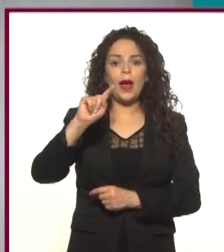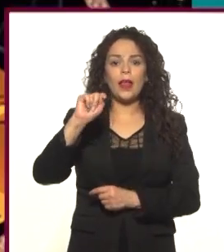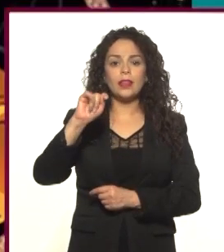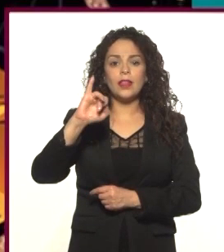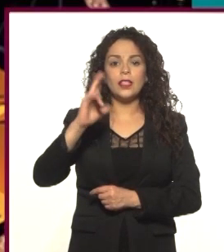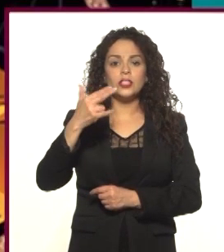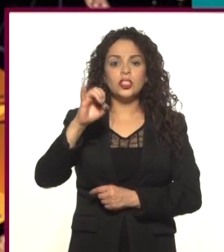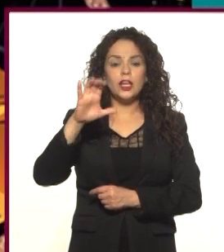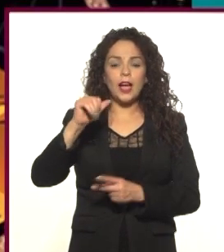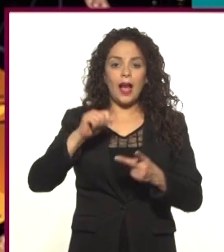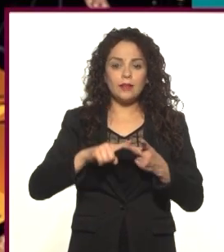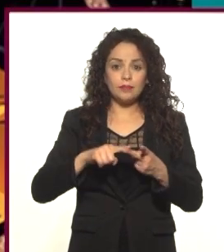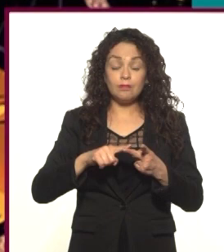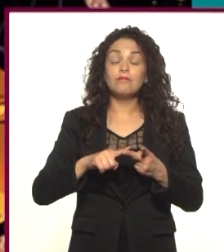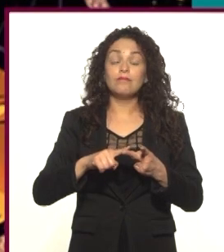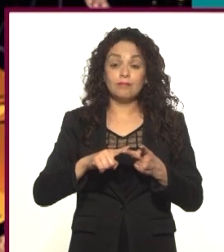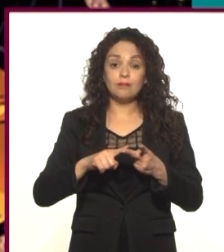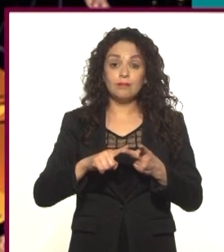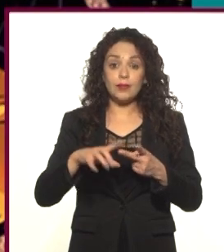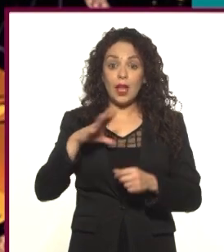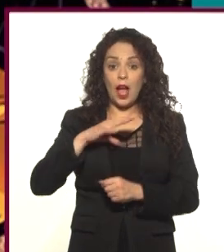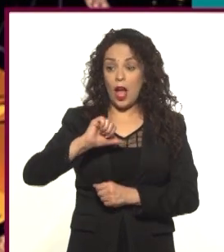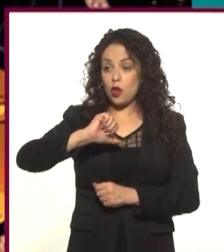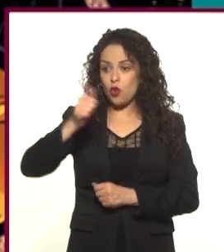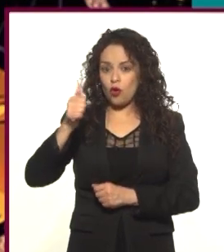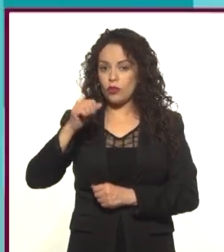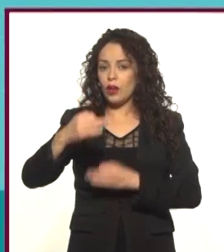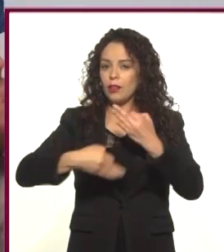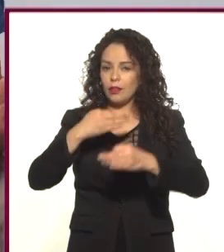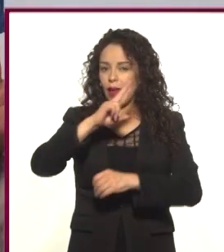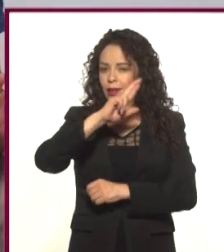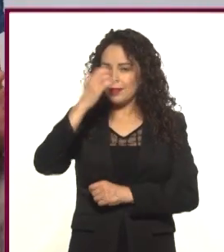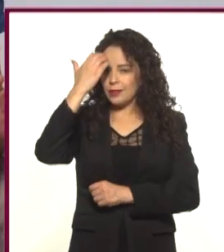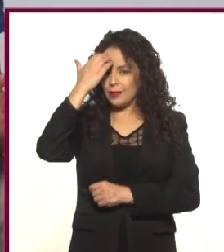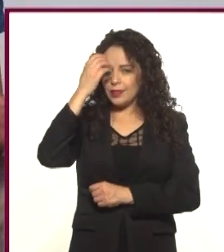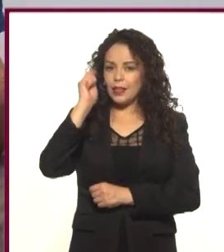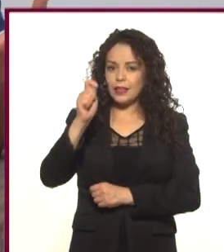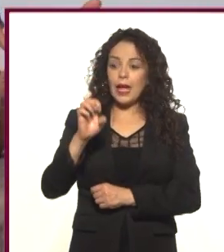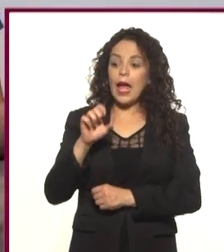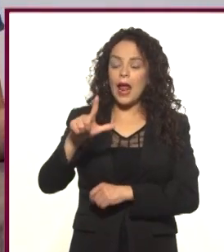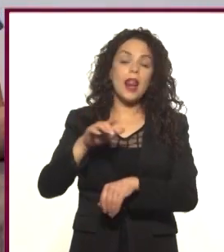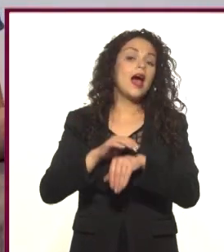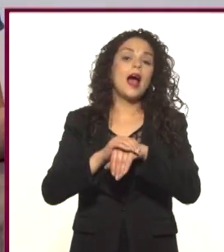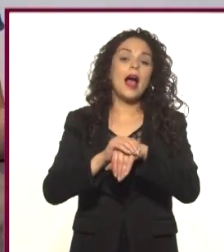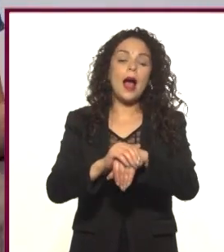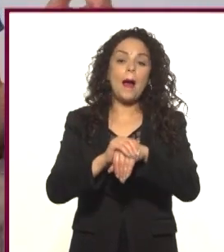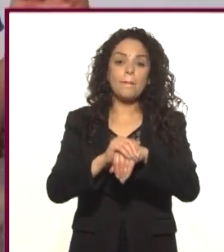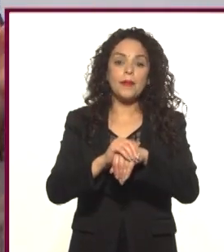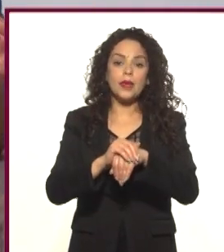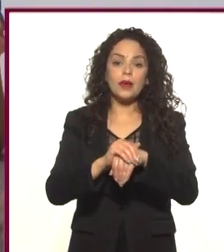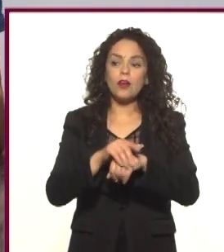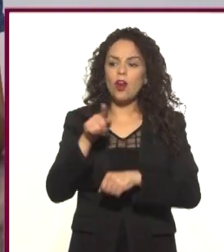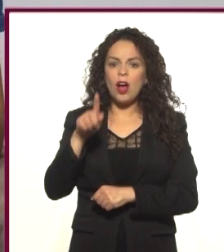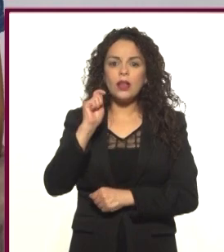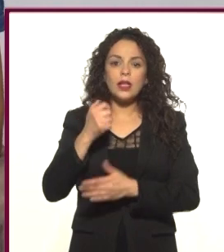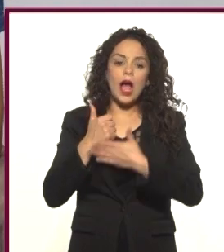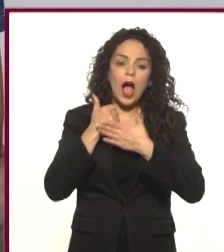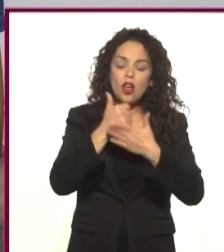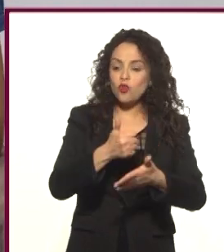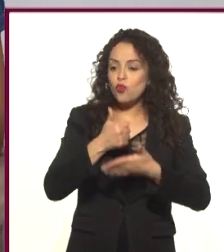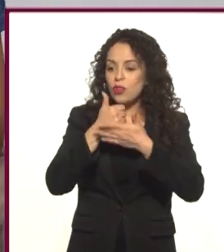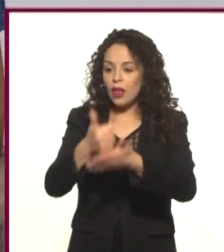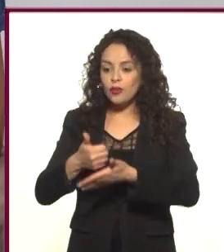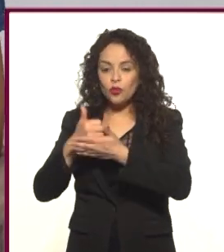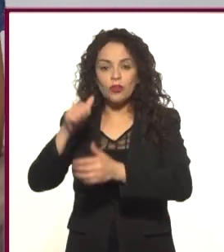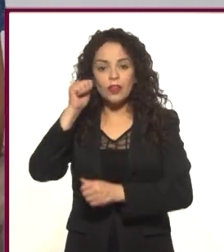a Batichica. Jung propone otro arquetipo que seguro todos reconoceremos, el amigo, que son los encargados de ayudar a